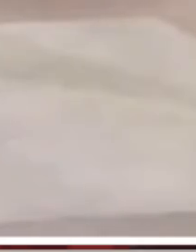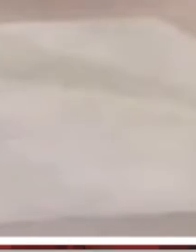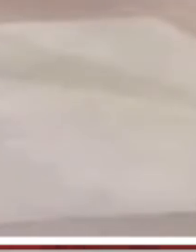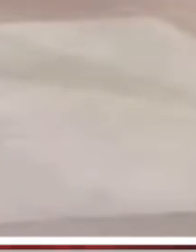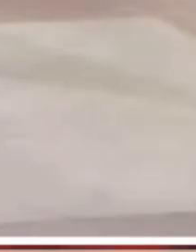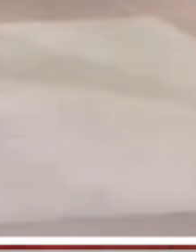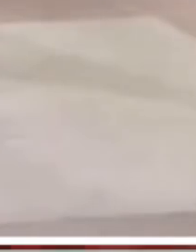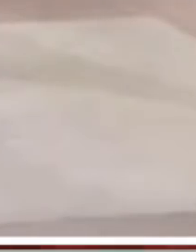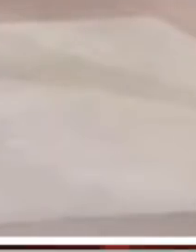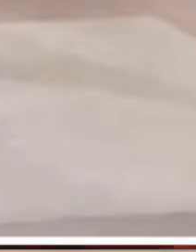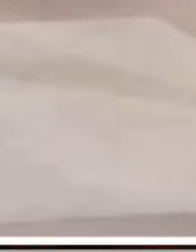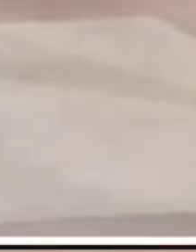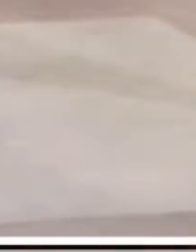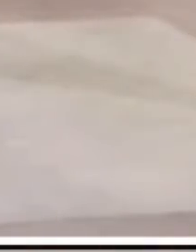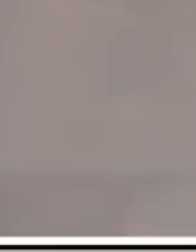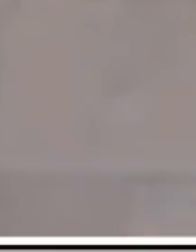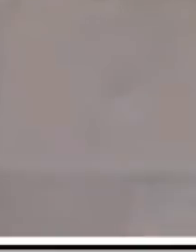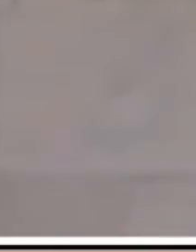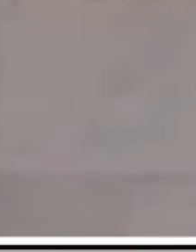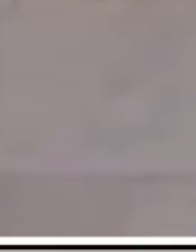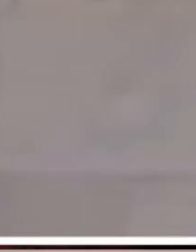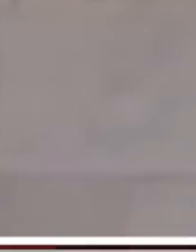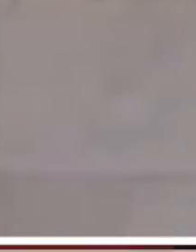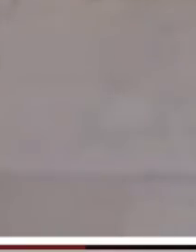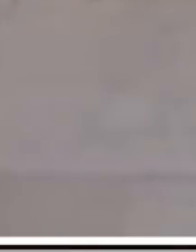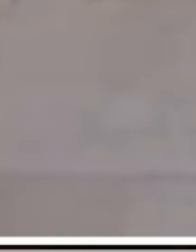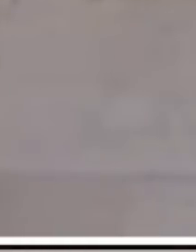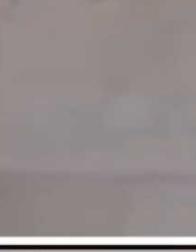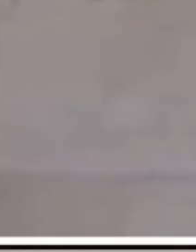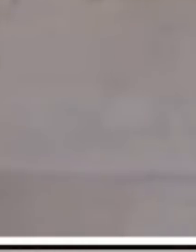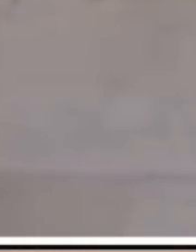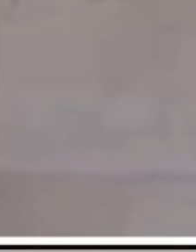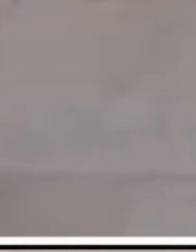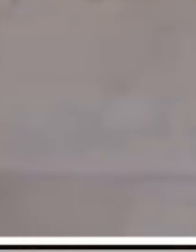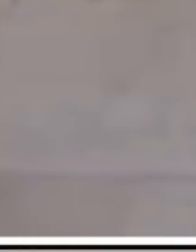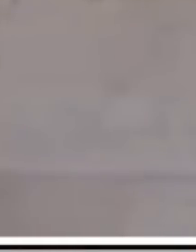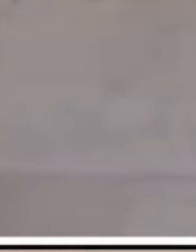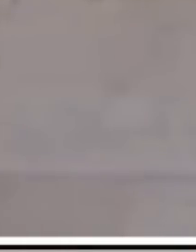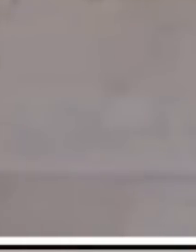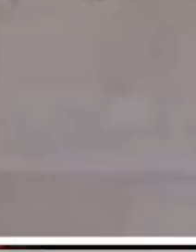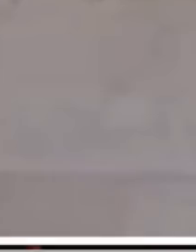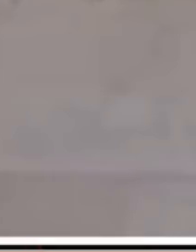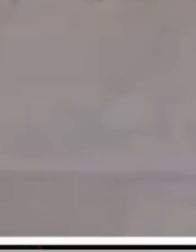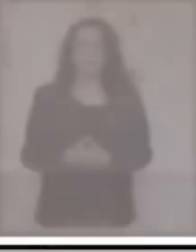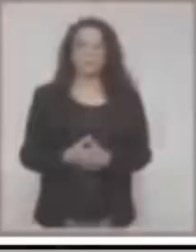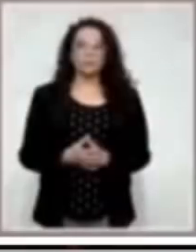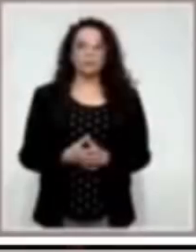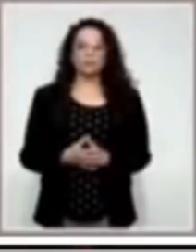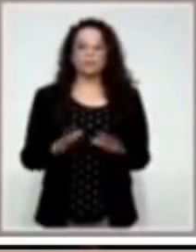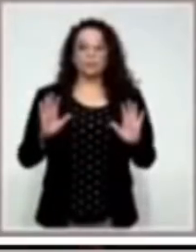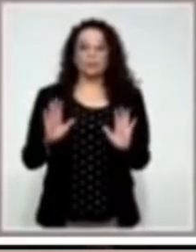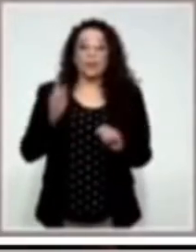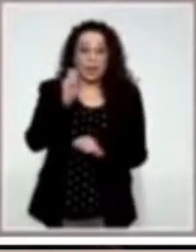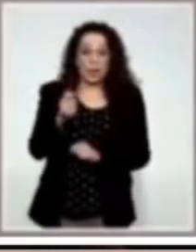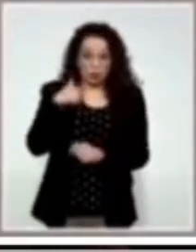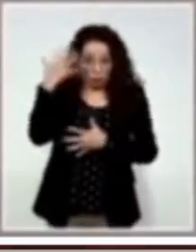Muchas gracias. Digo, no sé si a usted no le parece suficientemente claro. Cuando alguien dice validez, yo debo entender que quiso decir invalidez o cuál es su punto.